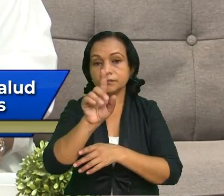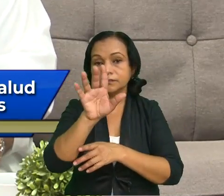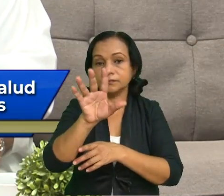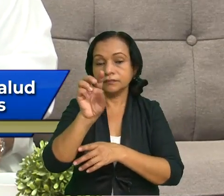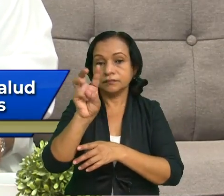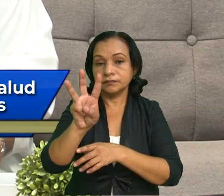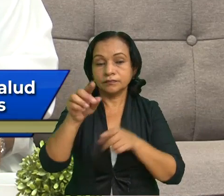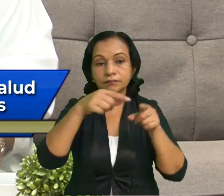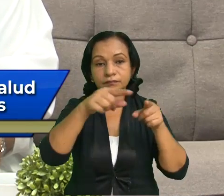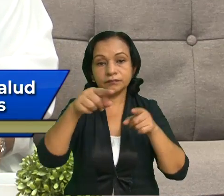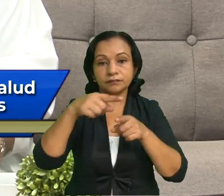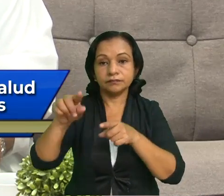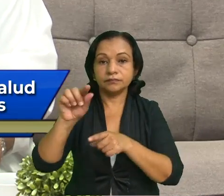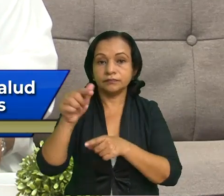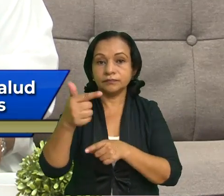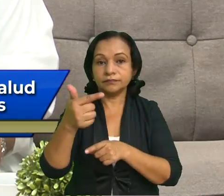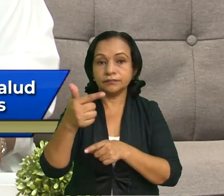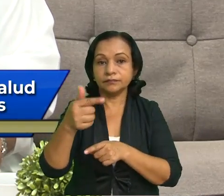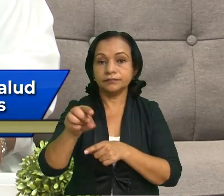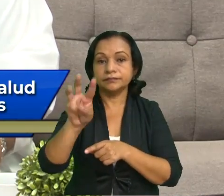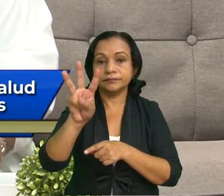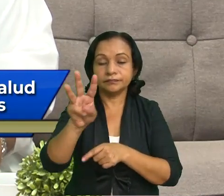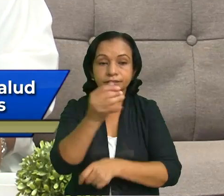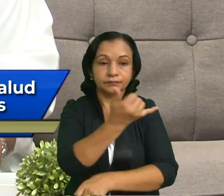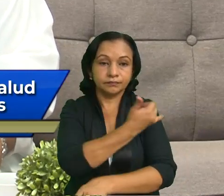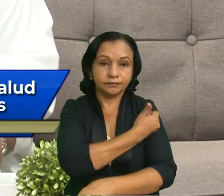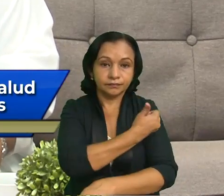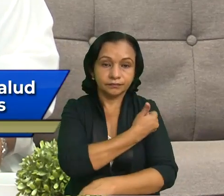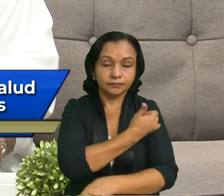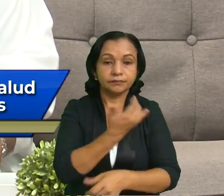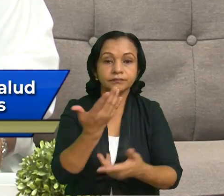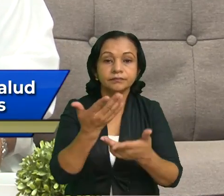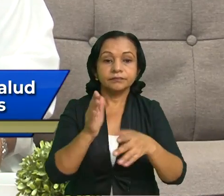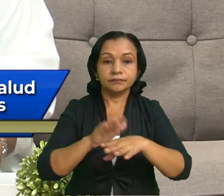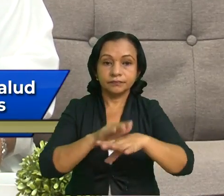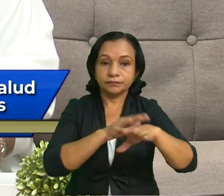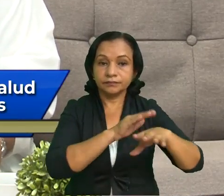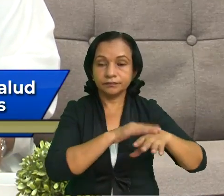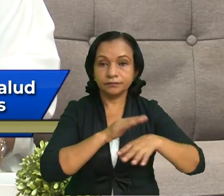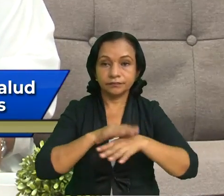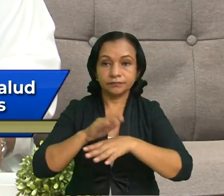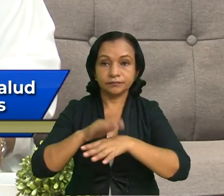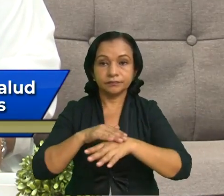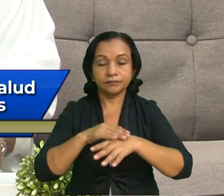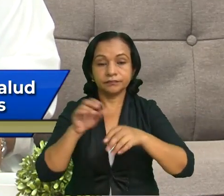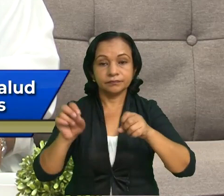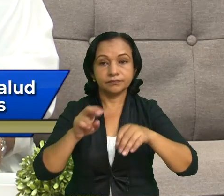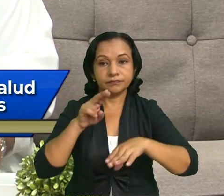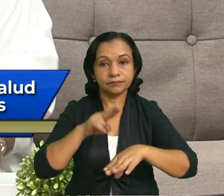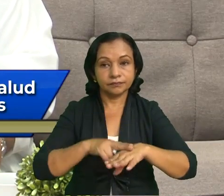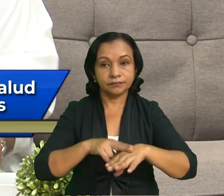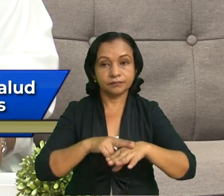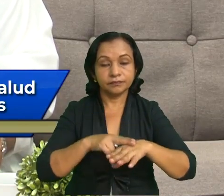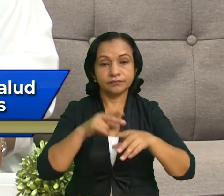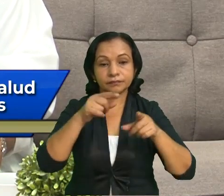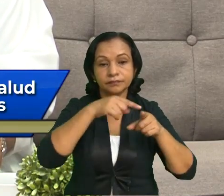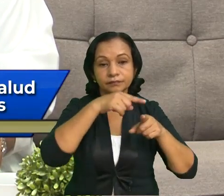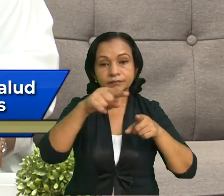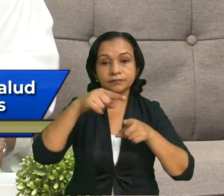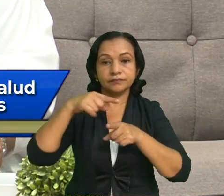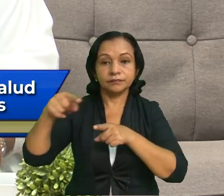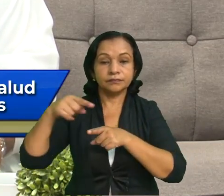municipios y los 73 hospitales y también activamos nuestras áreas de situación tanto a nivel nacional como a nivel de los municipios